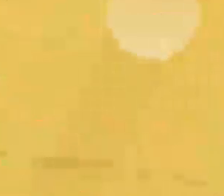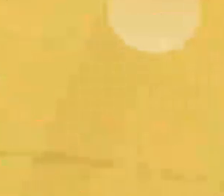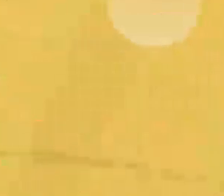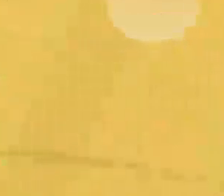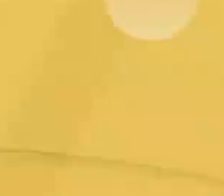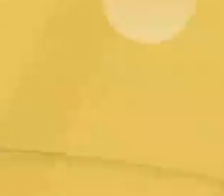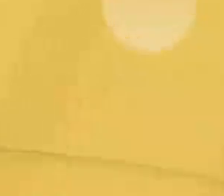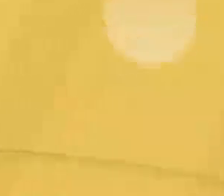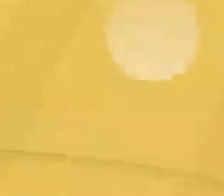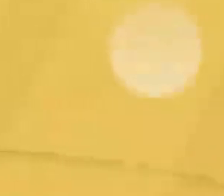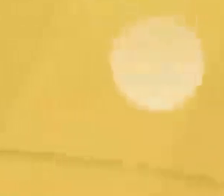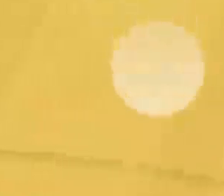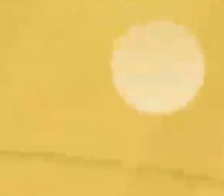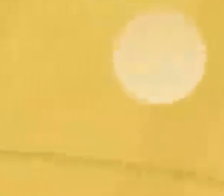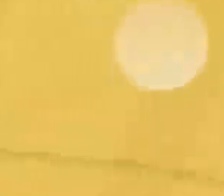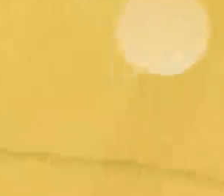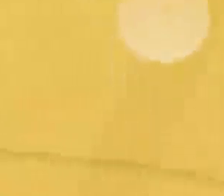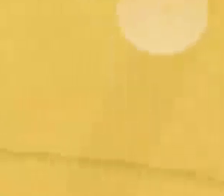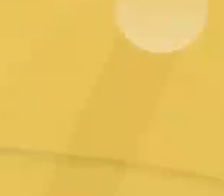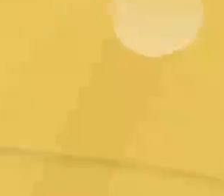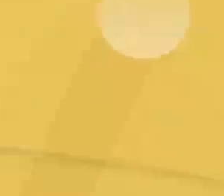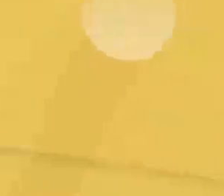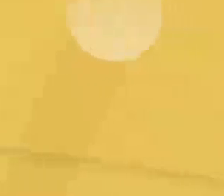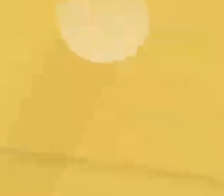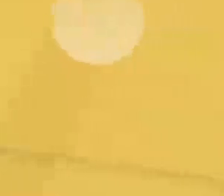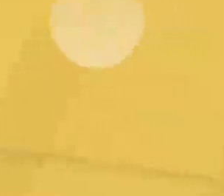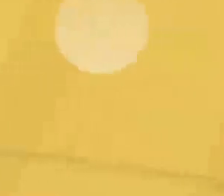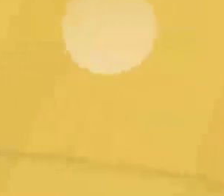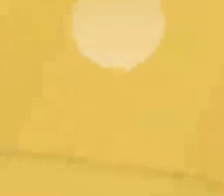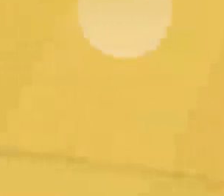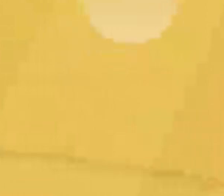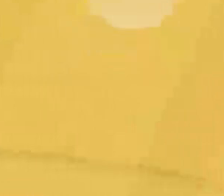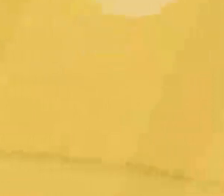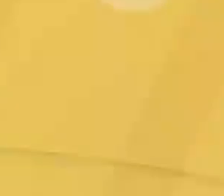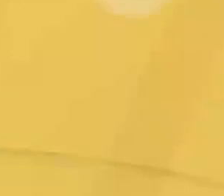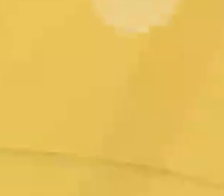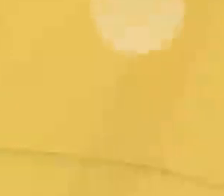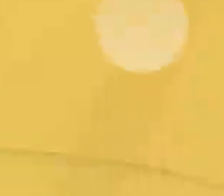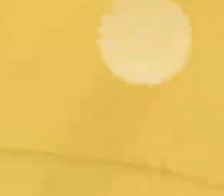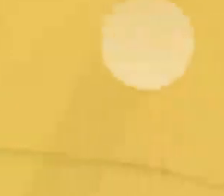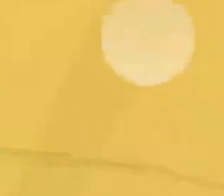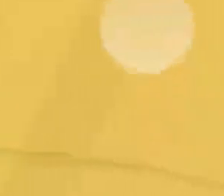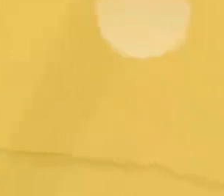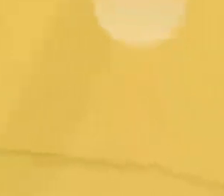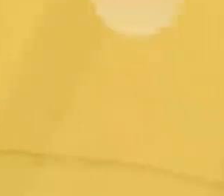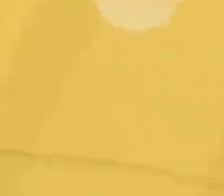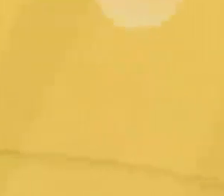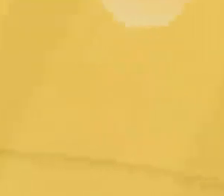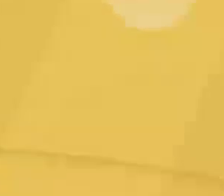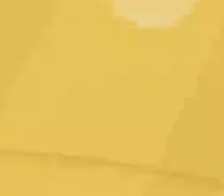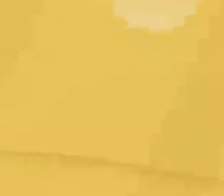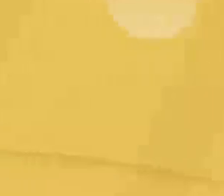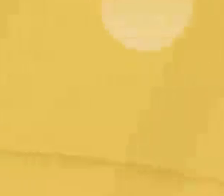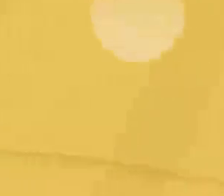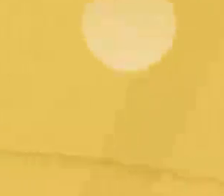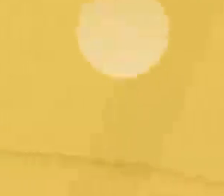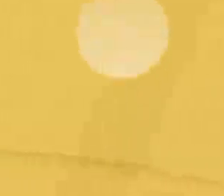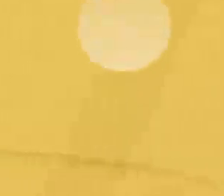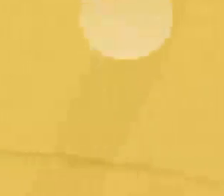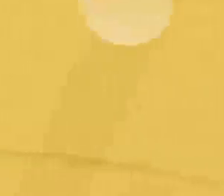¿Qué ideas de la Ilustración consideran que tuvieron mayor influencia entre los criollos? ¿Por qué?